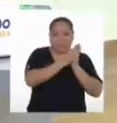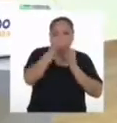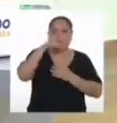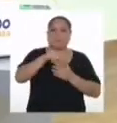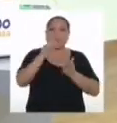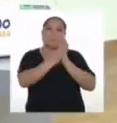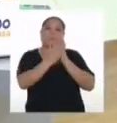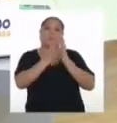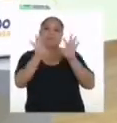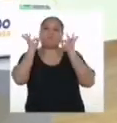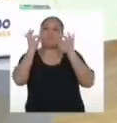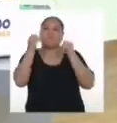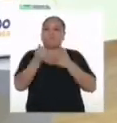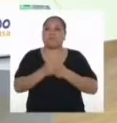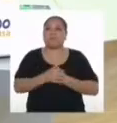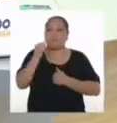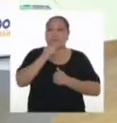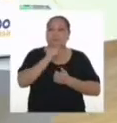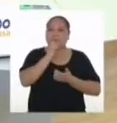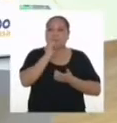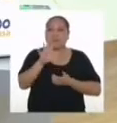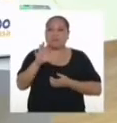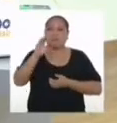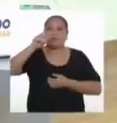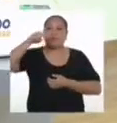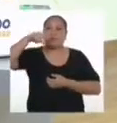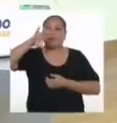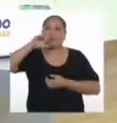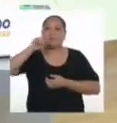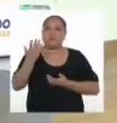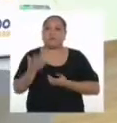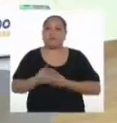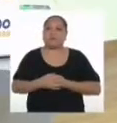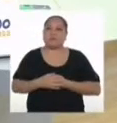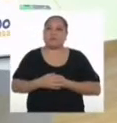el libro estaba buenazo además. Ahí decía que una cuenca es...